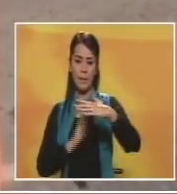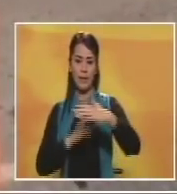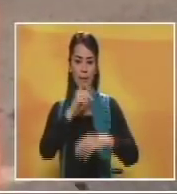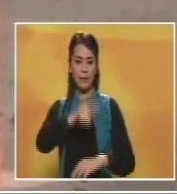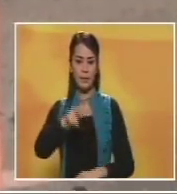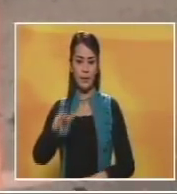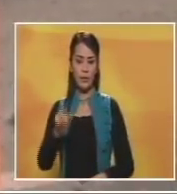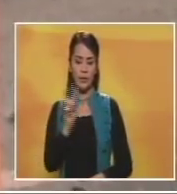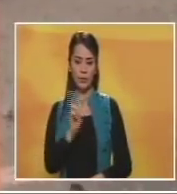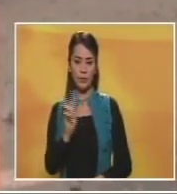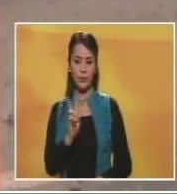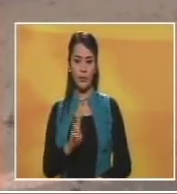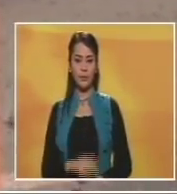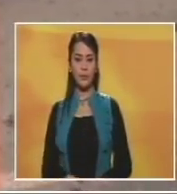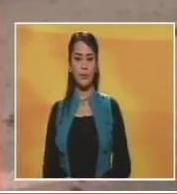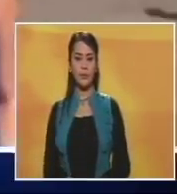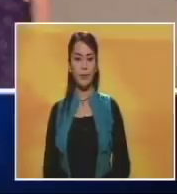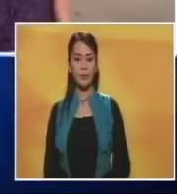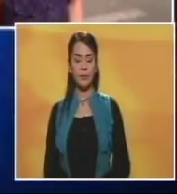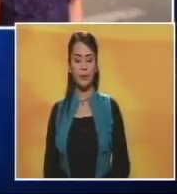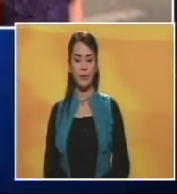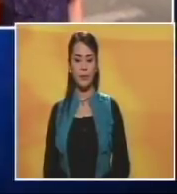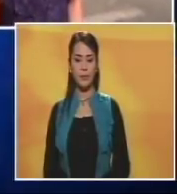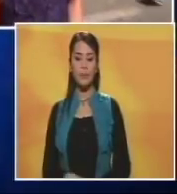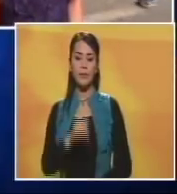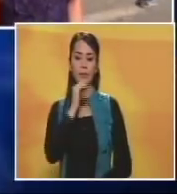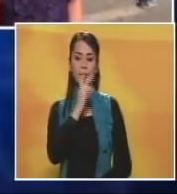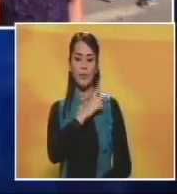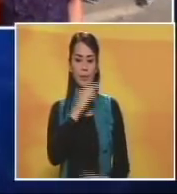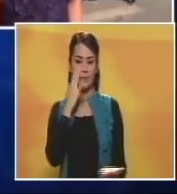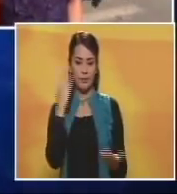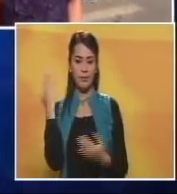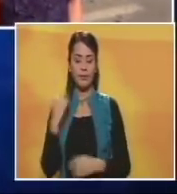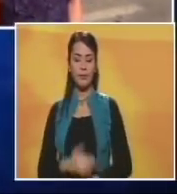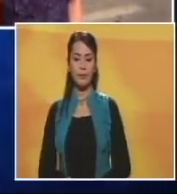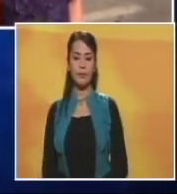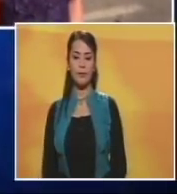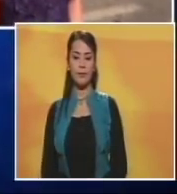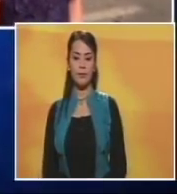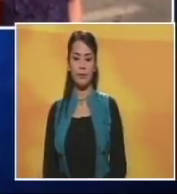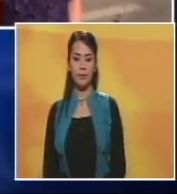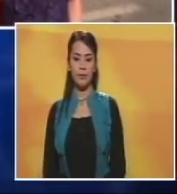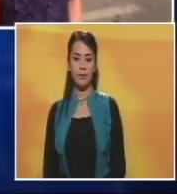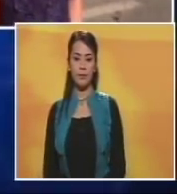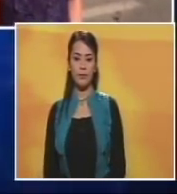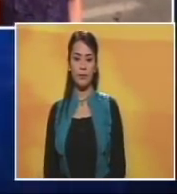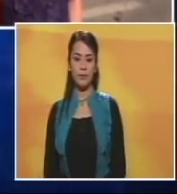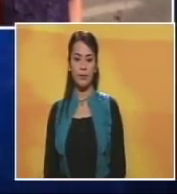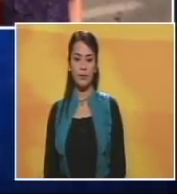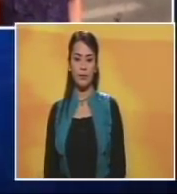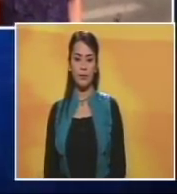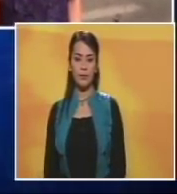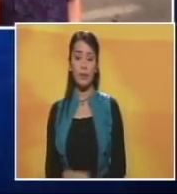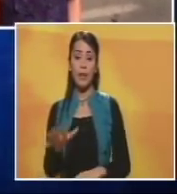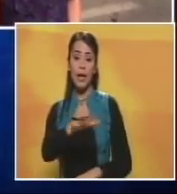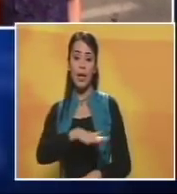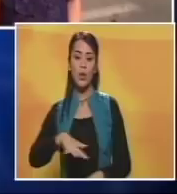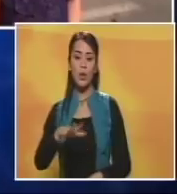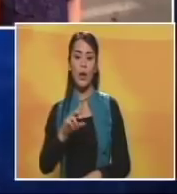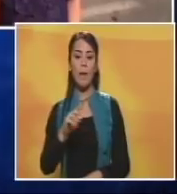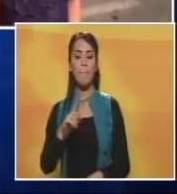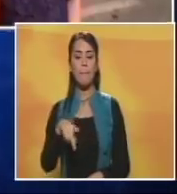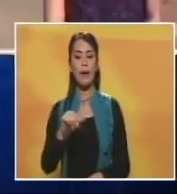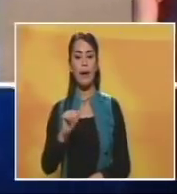venezolanos. Yo soy Celia Mendoza de La Voz de América, en la frontera de Venezuela y Brasil, en el área de